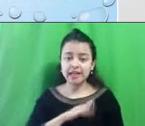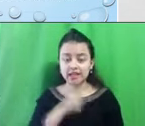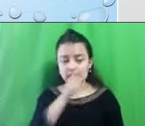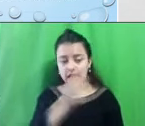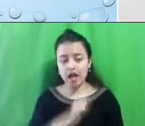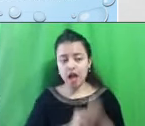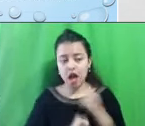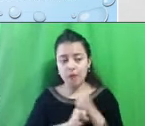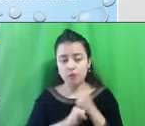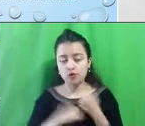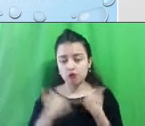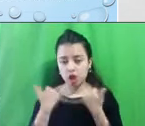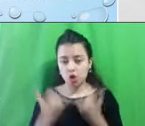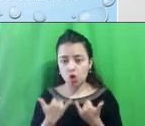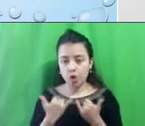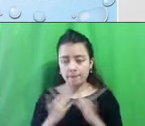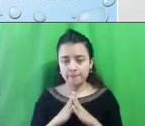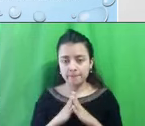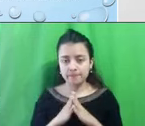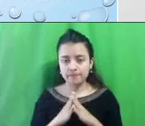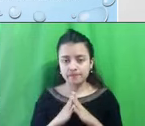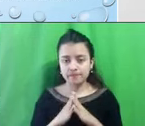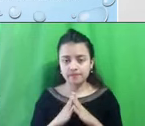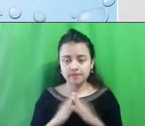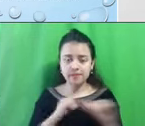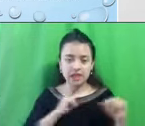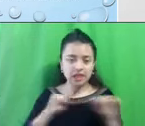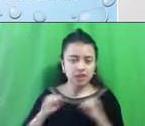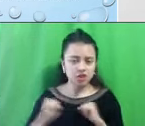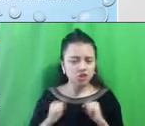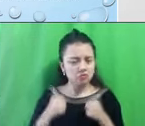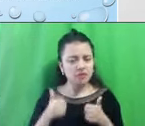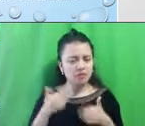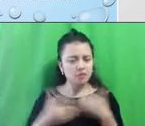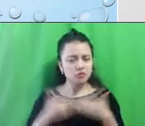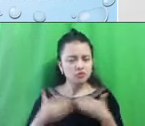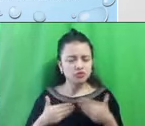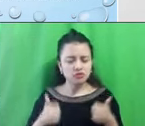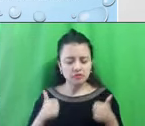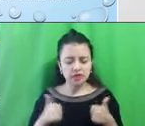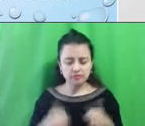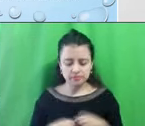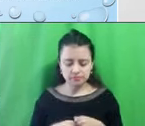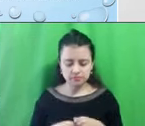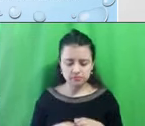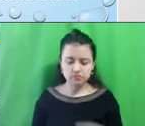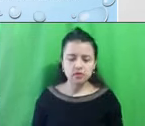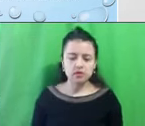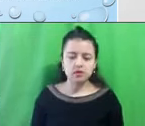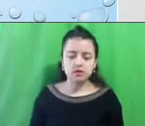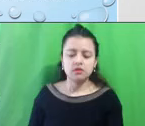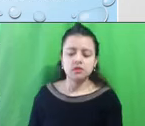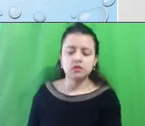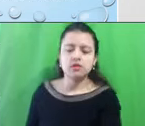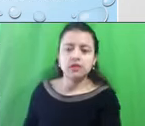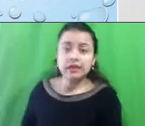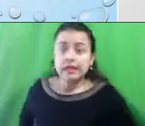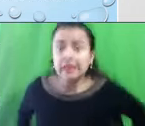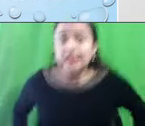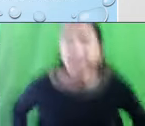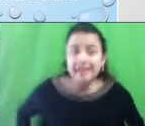gestión, y creo que la llevamos bien, creo que la llevamos en un porcentaje muy grande, y creo,